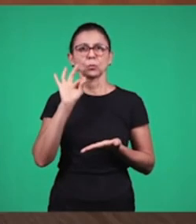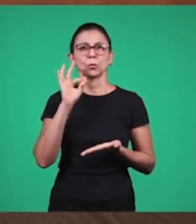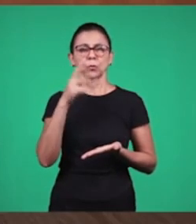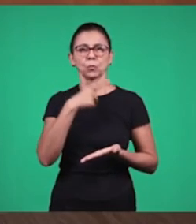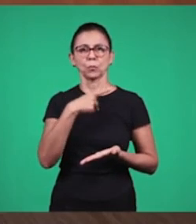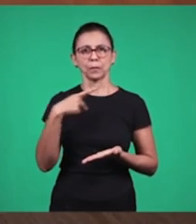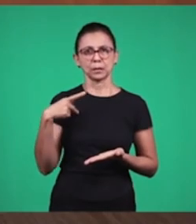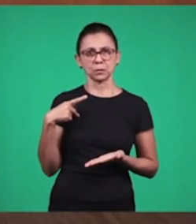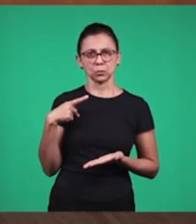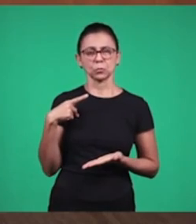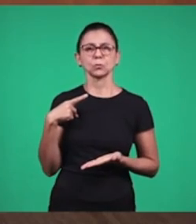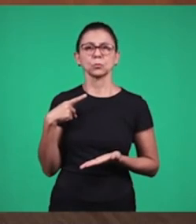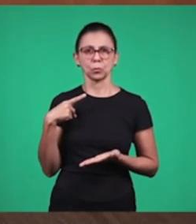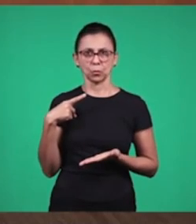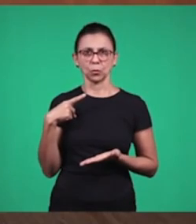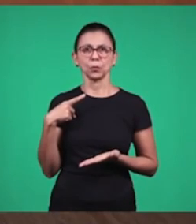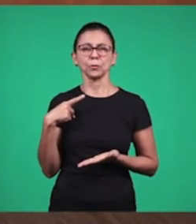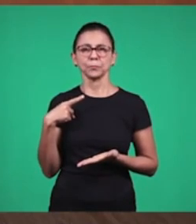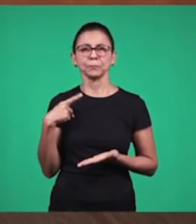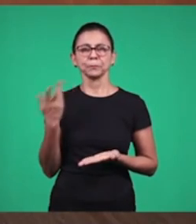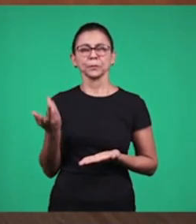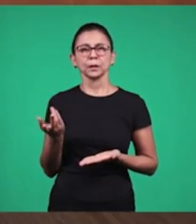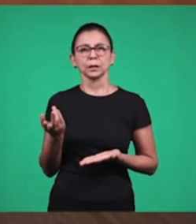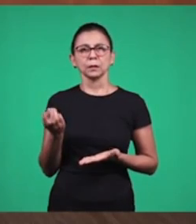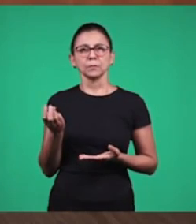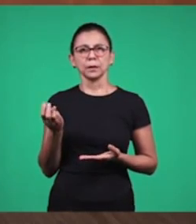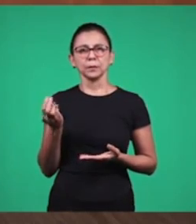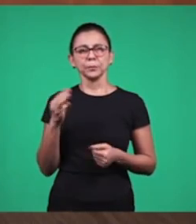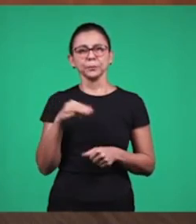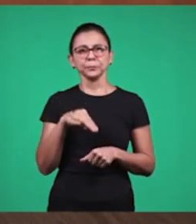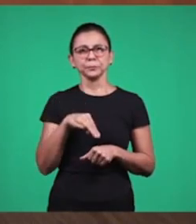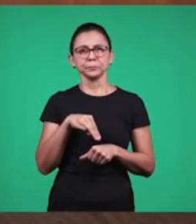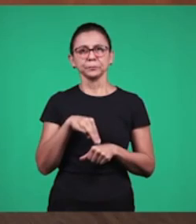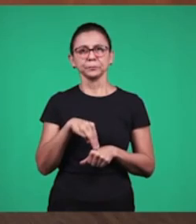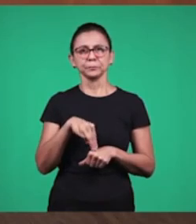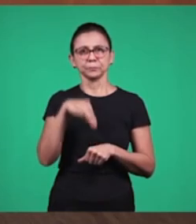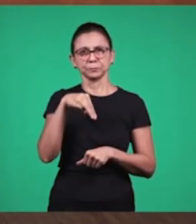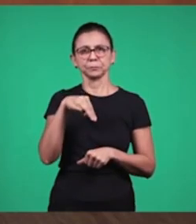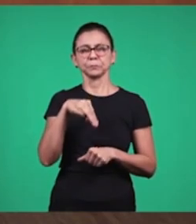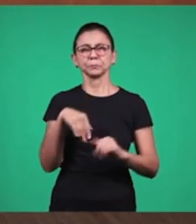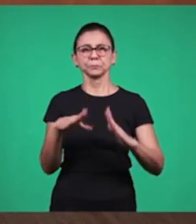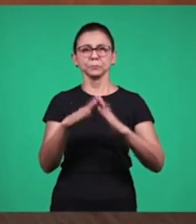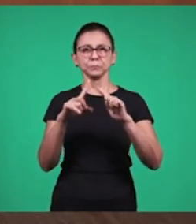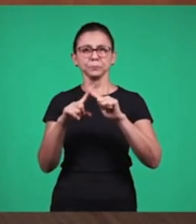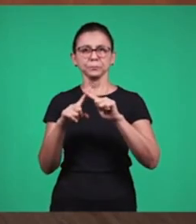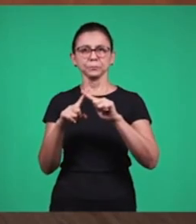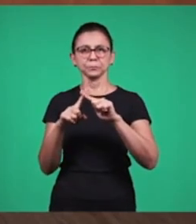Tarciso Teles, miembro del grupo de Ciencia y Fe de la Iglesia Cristiana Maranata.